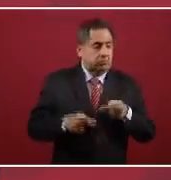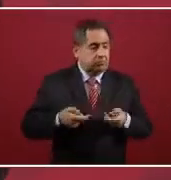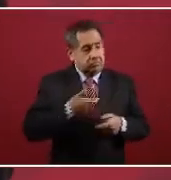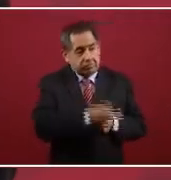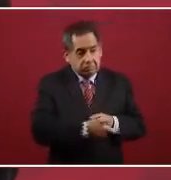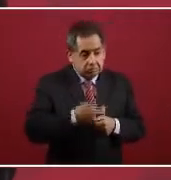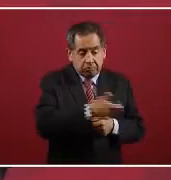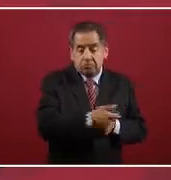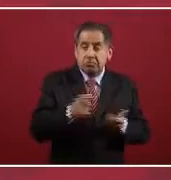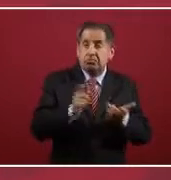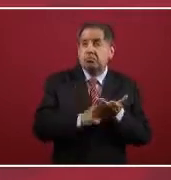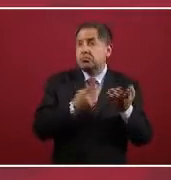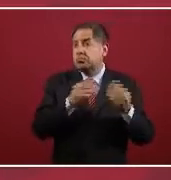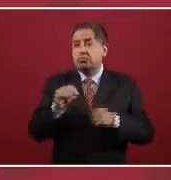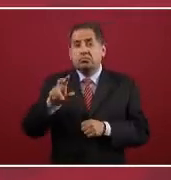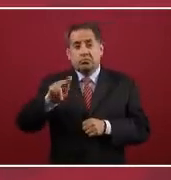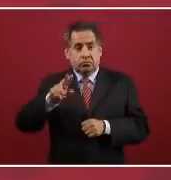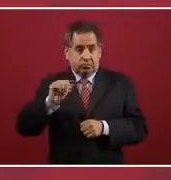1989,